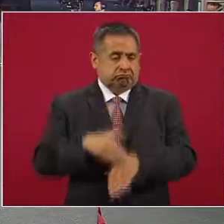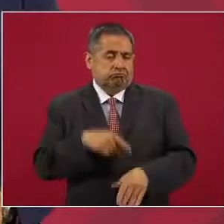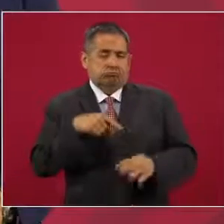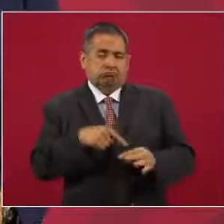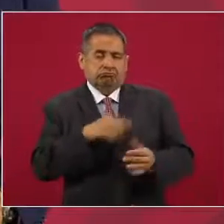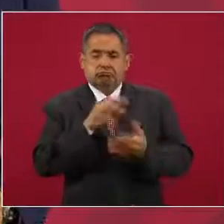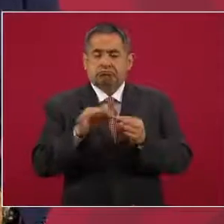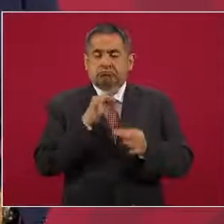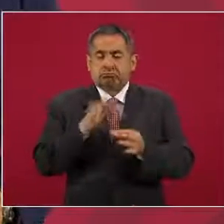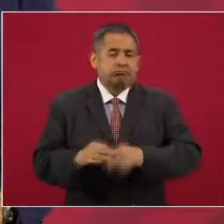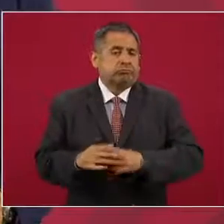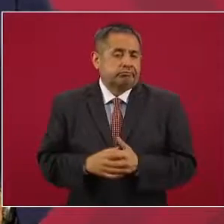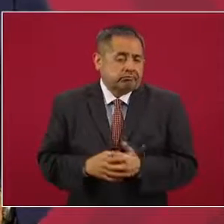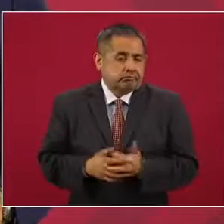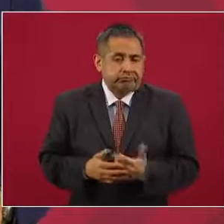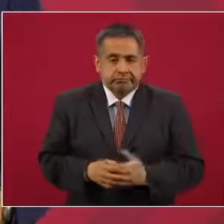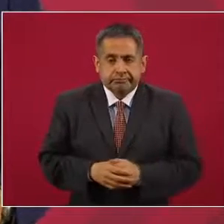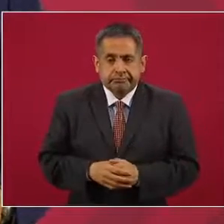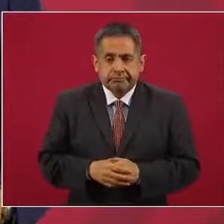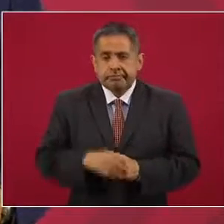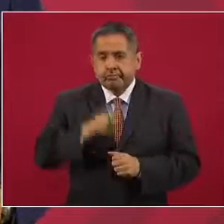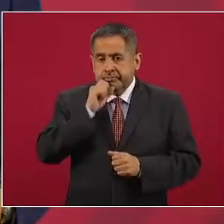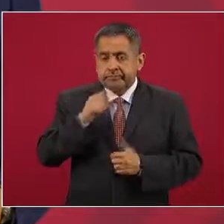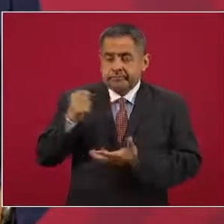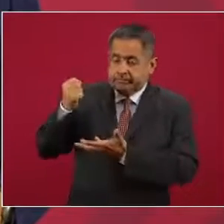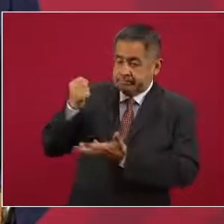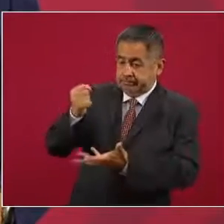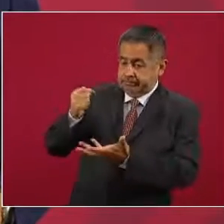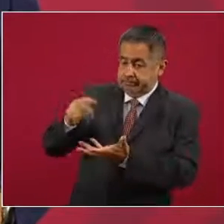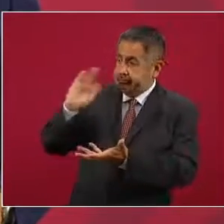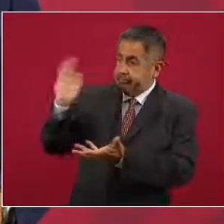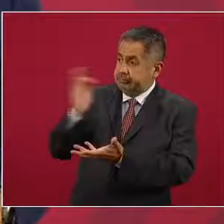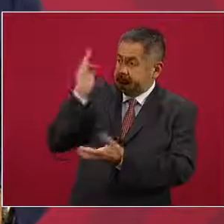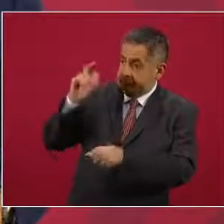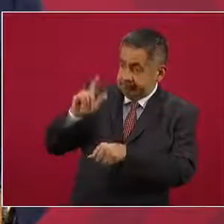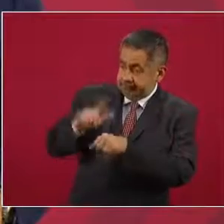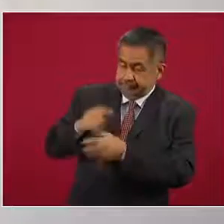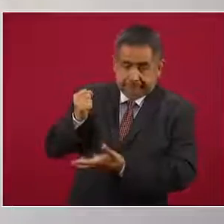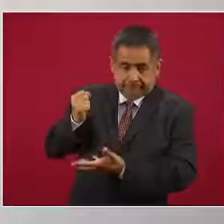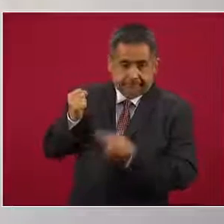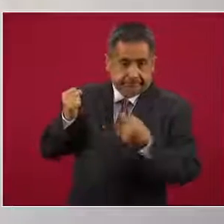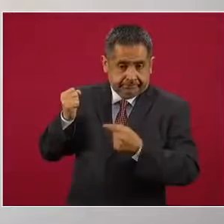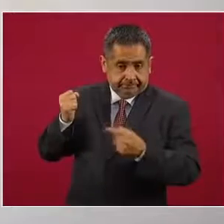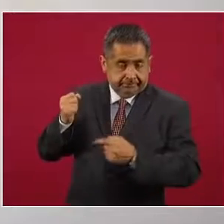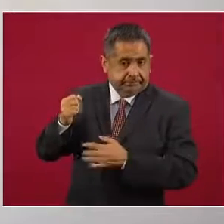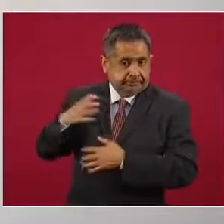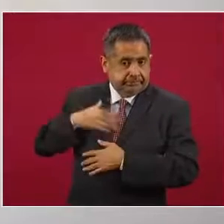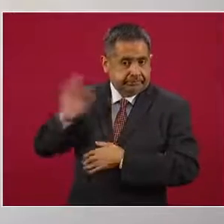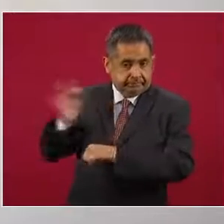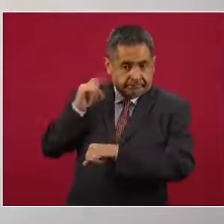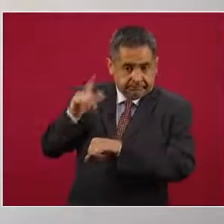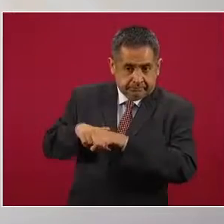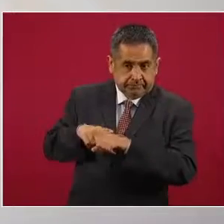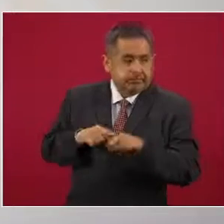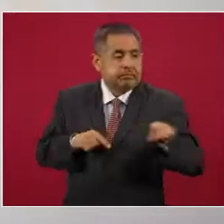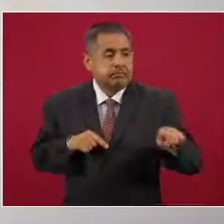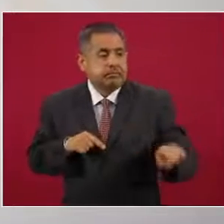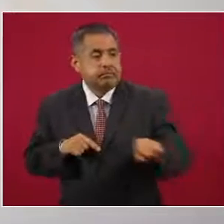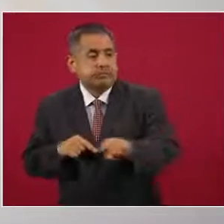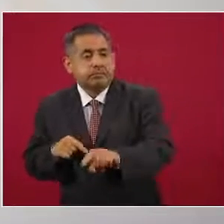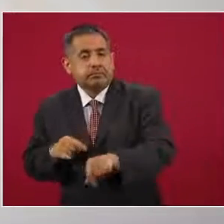se atiende con el presupuesto federal a la gente más humilde, a la gente más